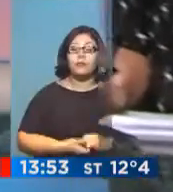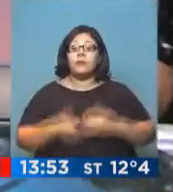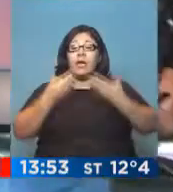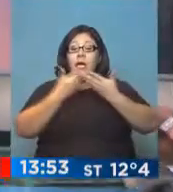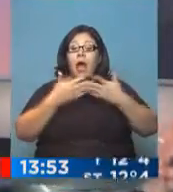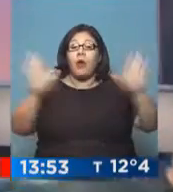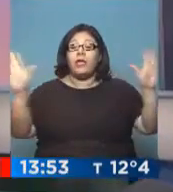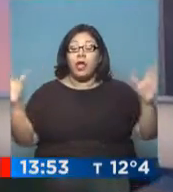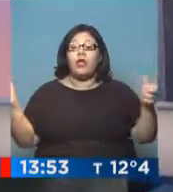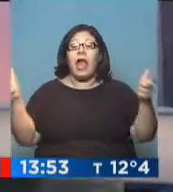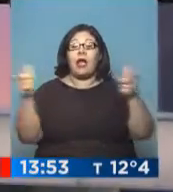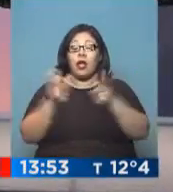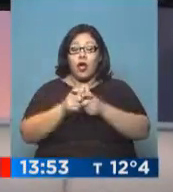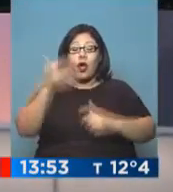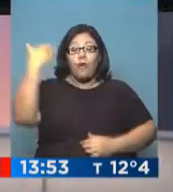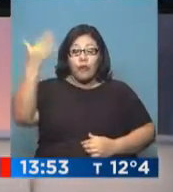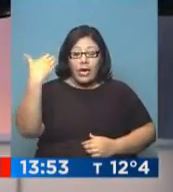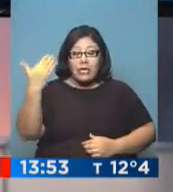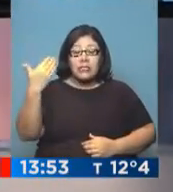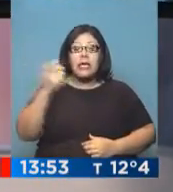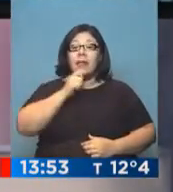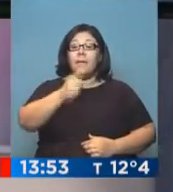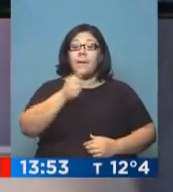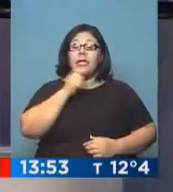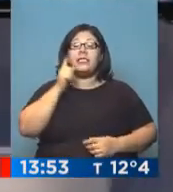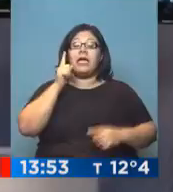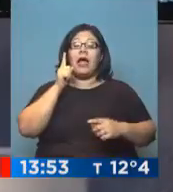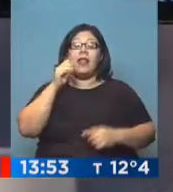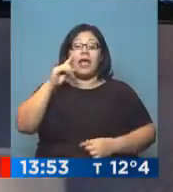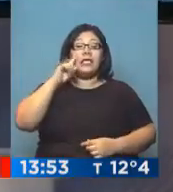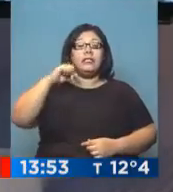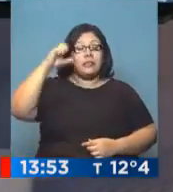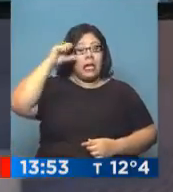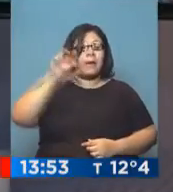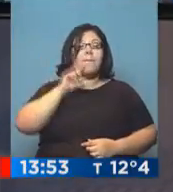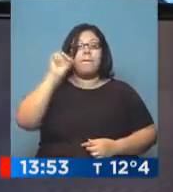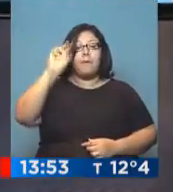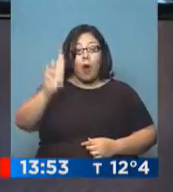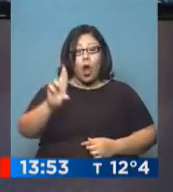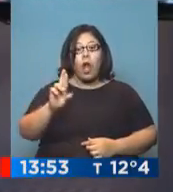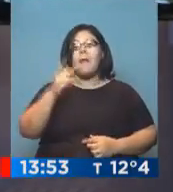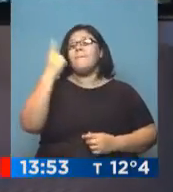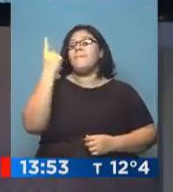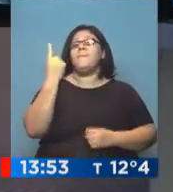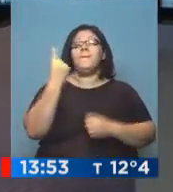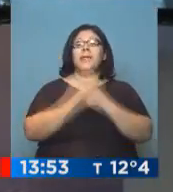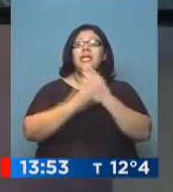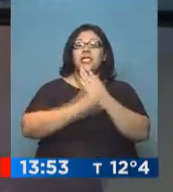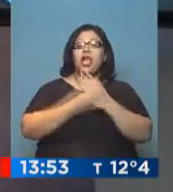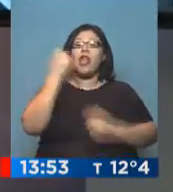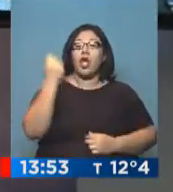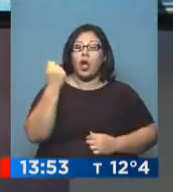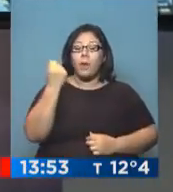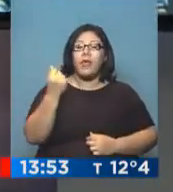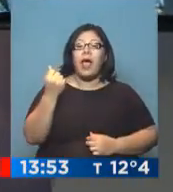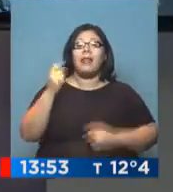Inauguración de la Conferencia Internacional de Interpol sobre delincuencia contra la propiedad intelectual, encabezada por el ministro de Economía y el secretario